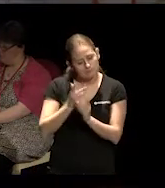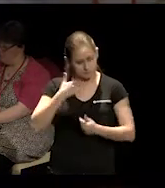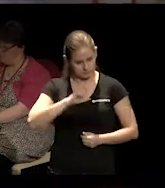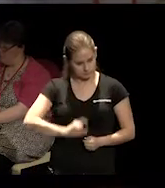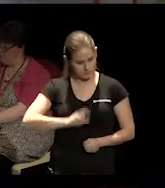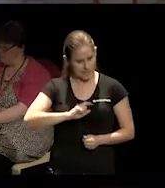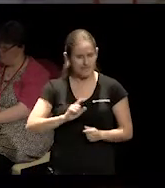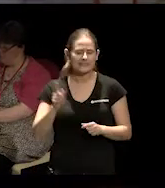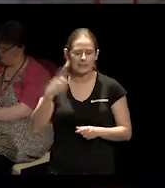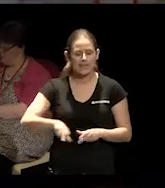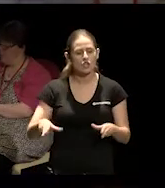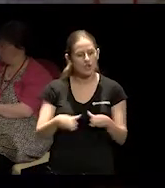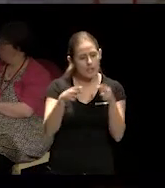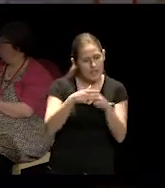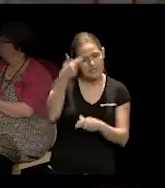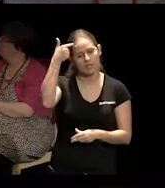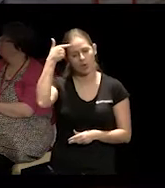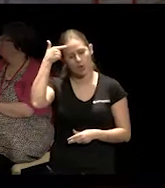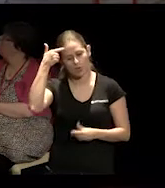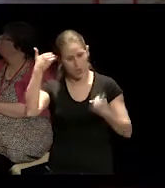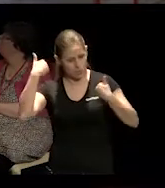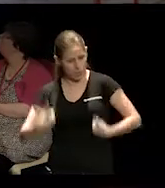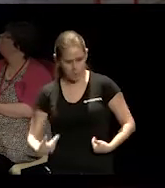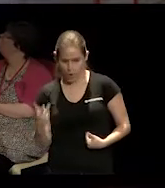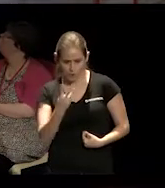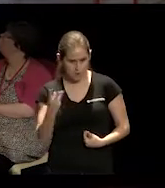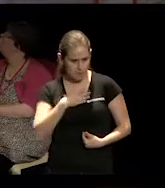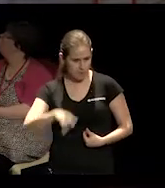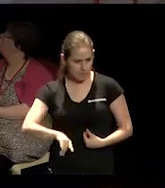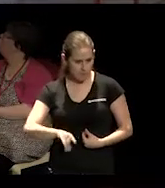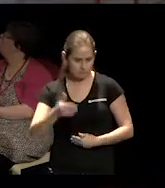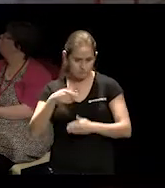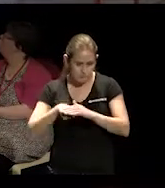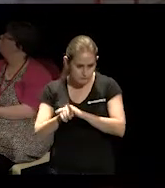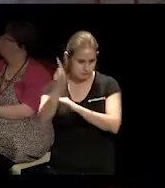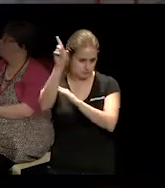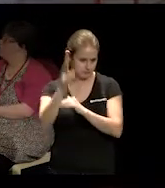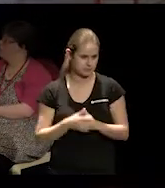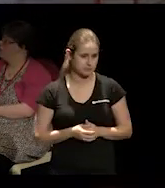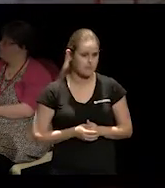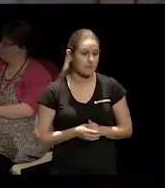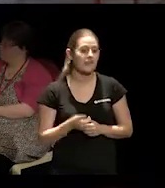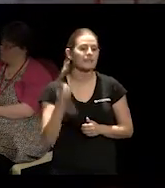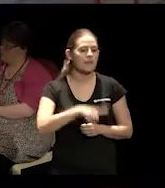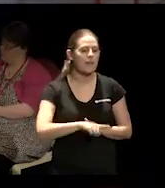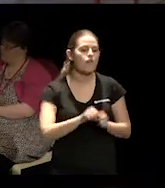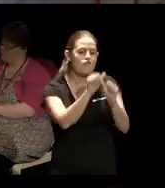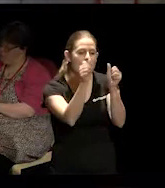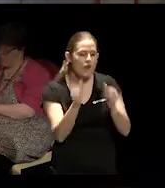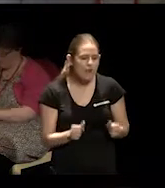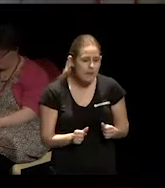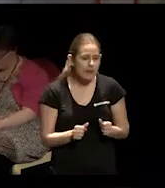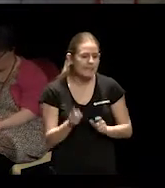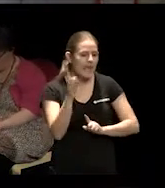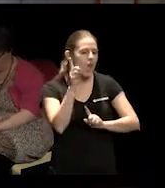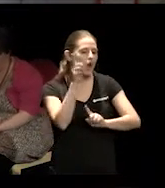y social del ser humano. Nos permite nuevas formas de abordar emociones, comportamientos y conflictos. Bueno,